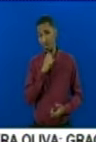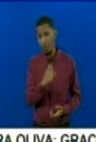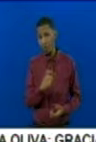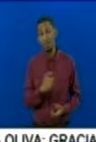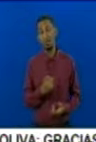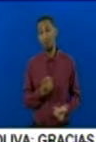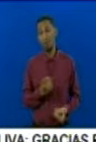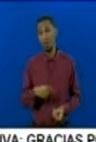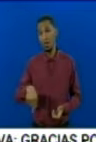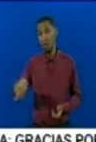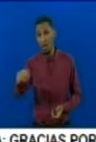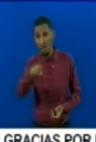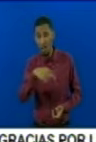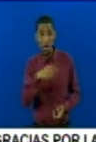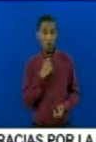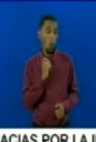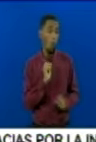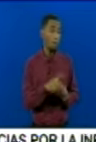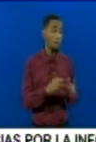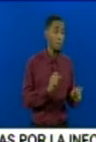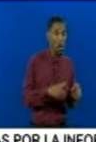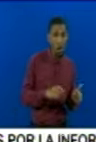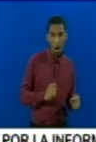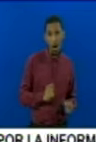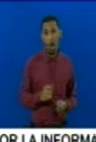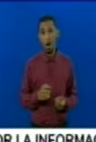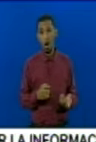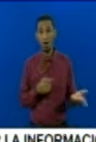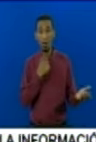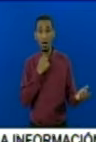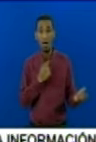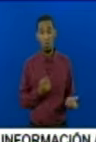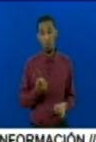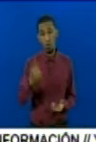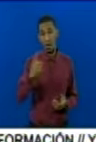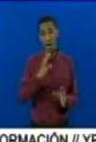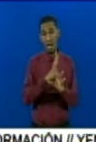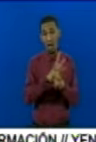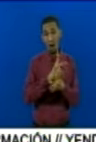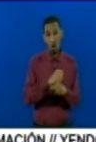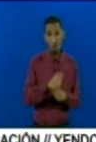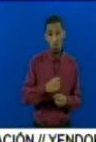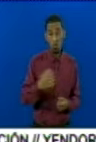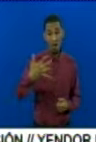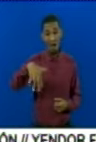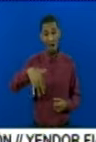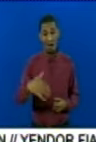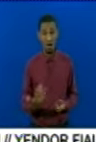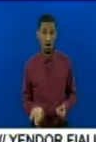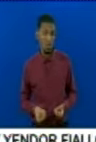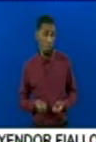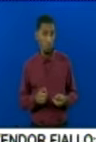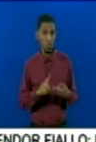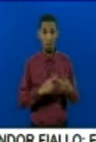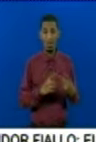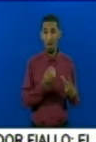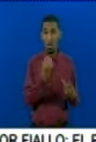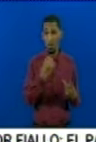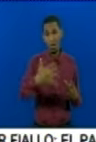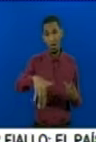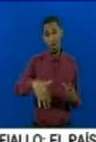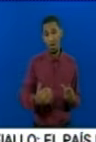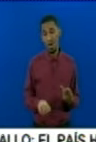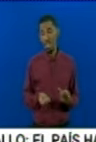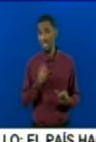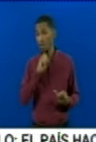todos los productos que sabemos que hoy se quieren por otra manera. Estamos hablando de la forma no estatal, que también sabemos que